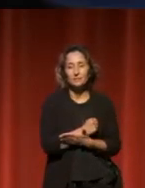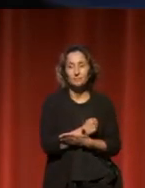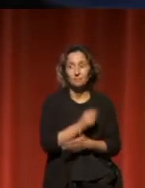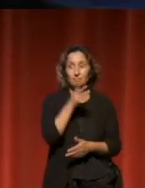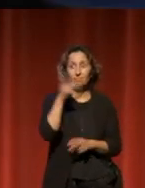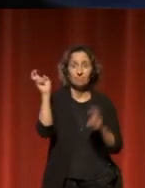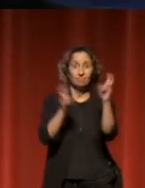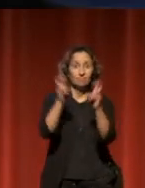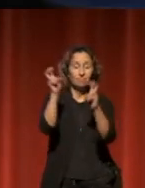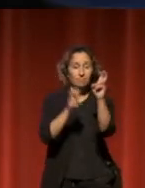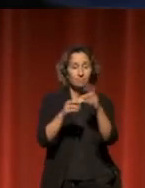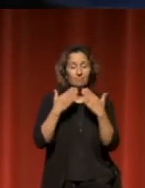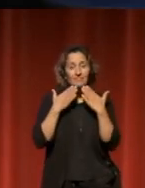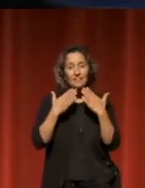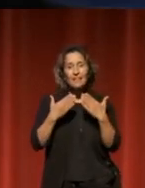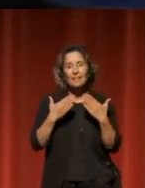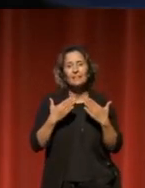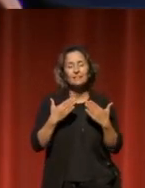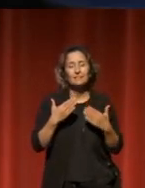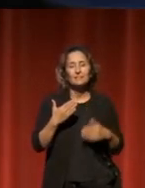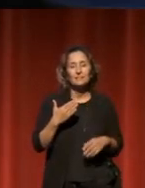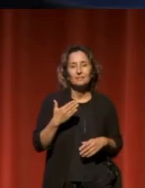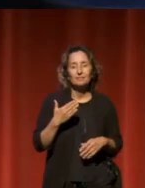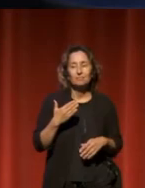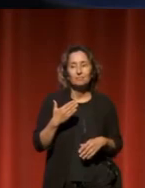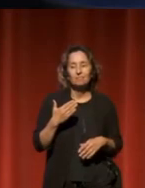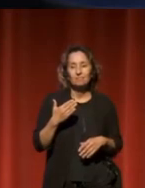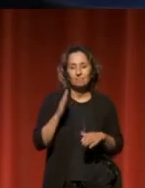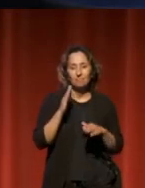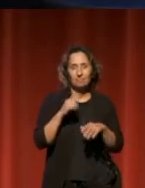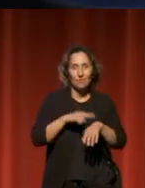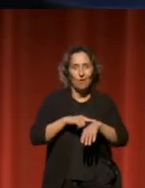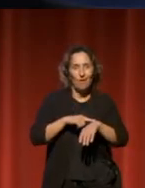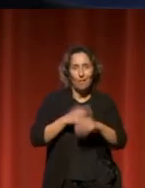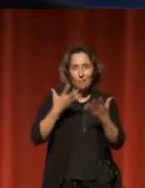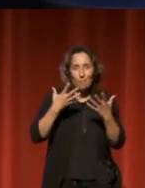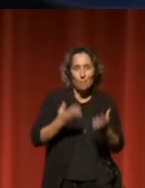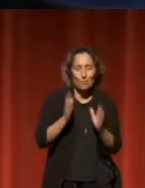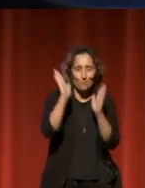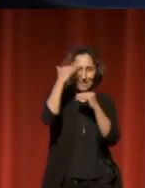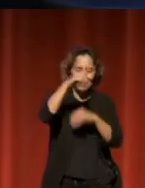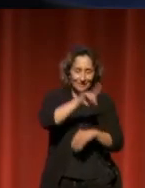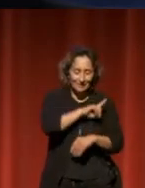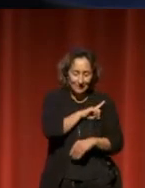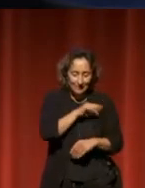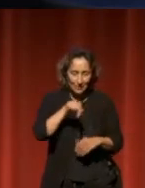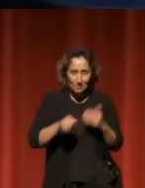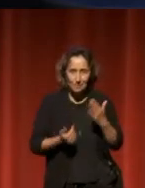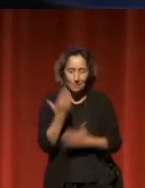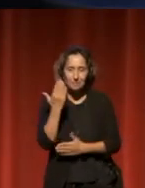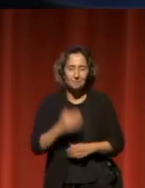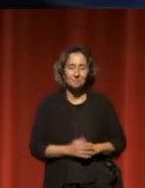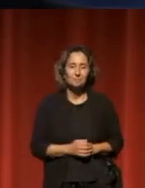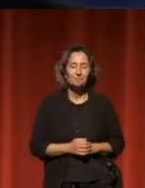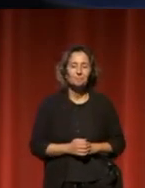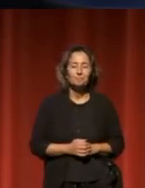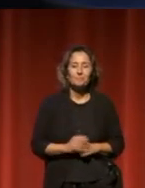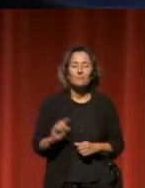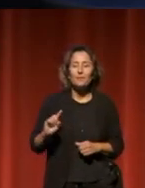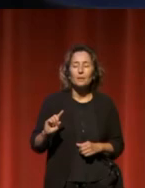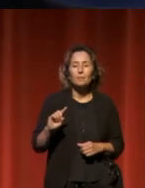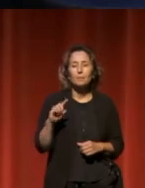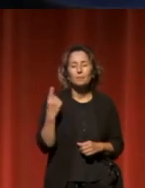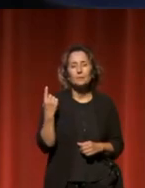por estar aquí y por prestarnos atención tan temprano esta mañana. En primer lugar,